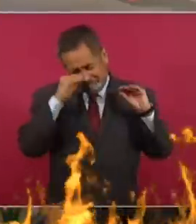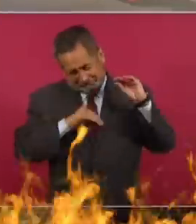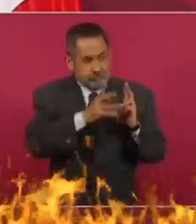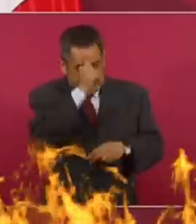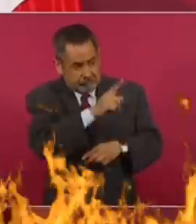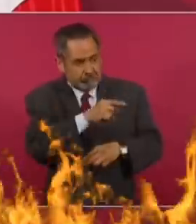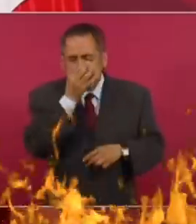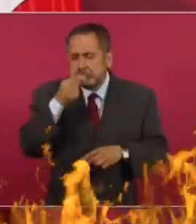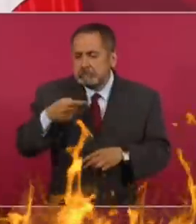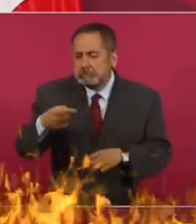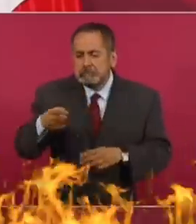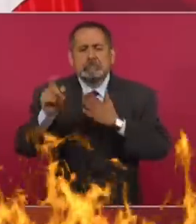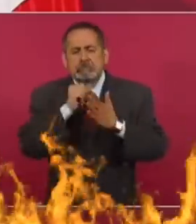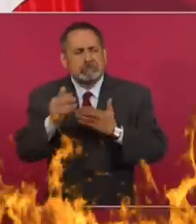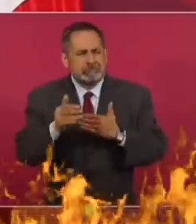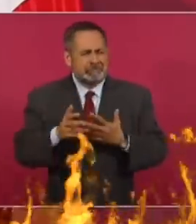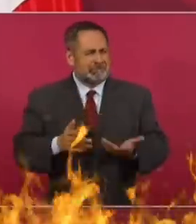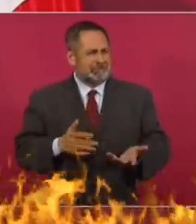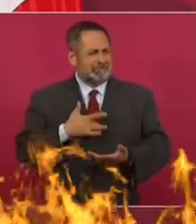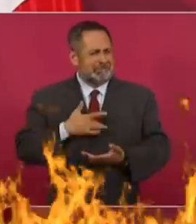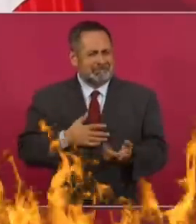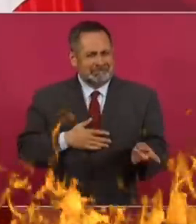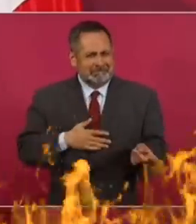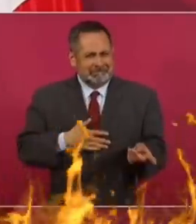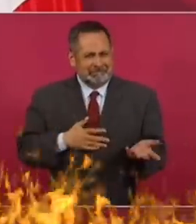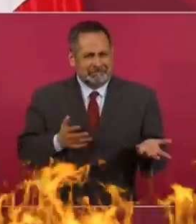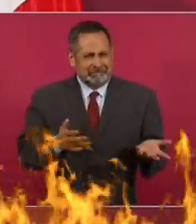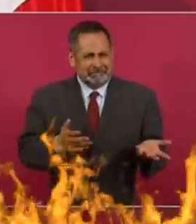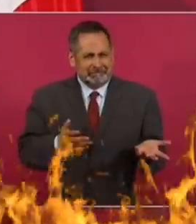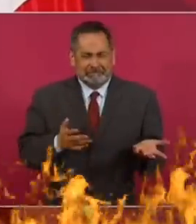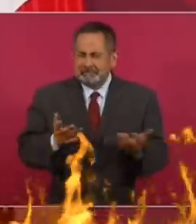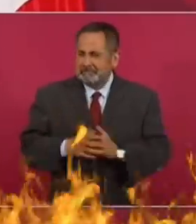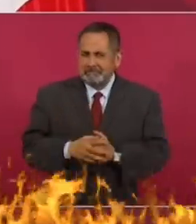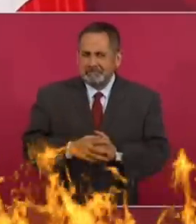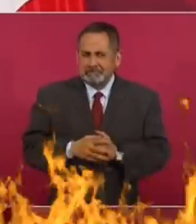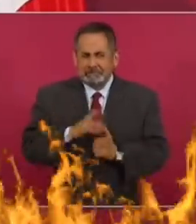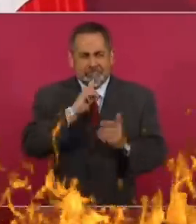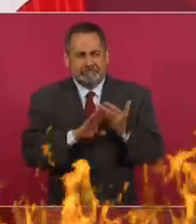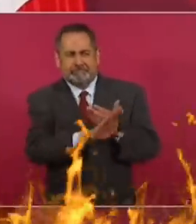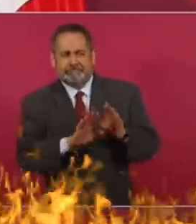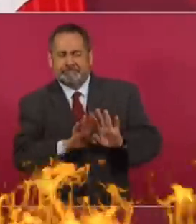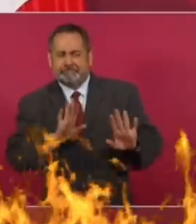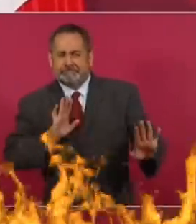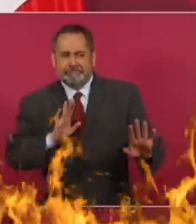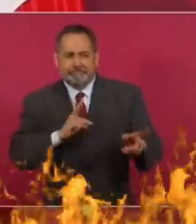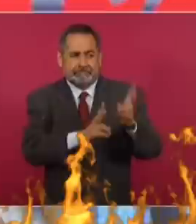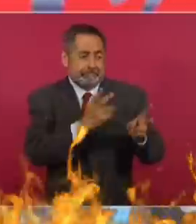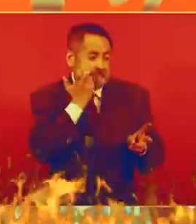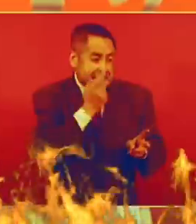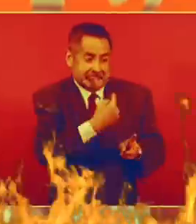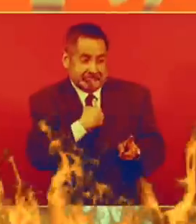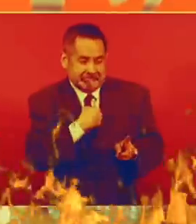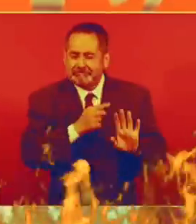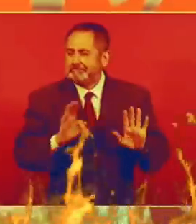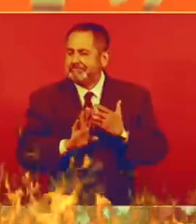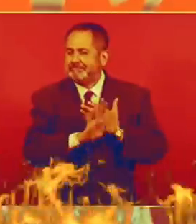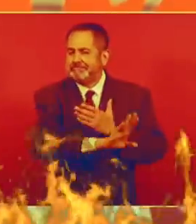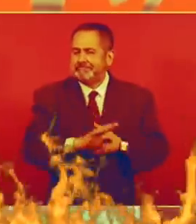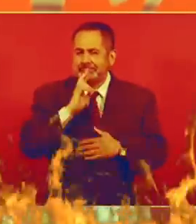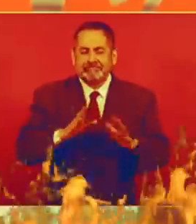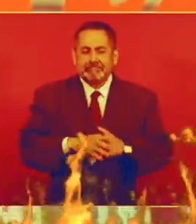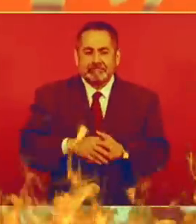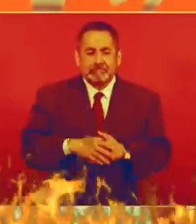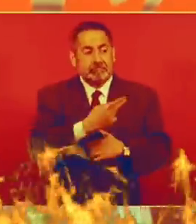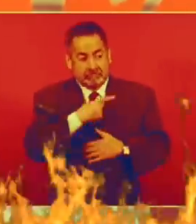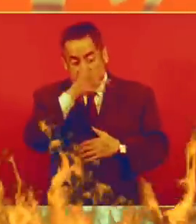aquí. Entonces, yo dije desde entonces, pues es mejor de lejitos, porque cuando